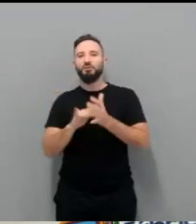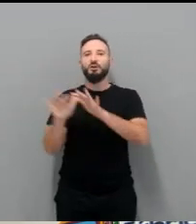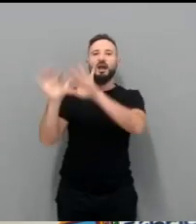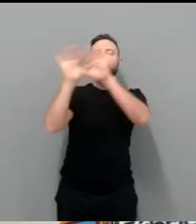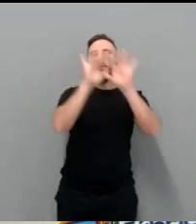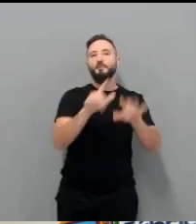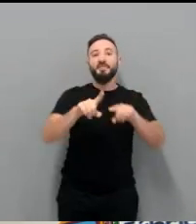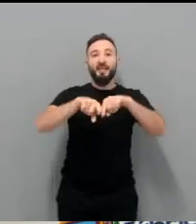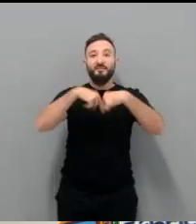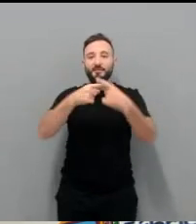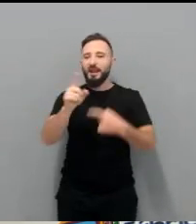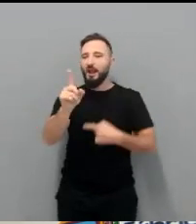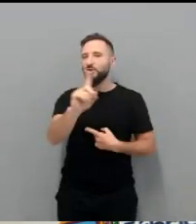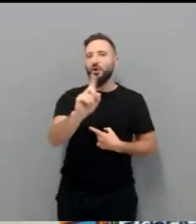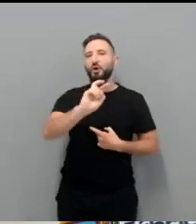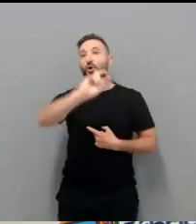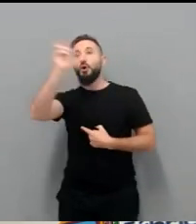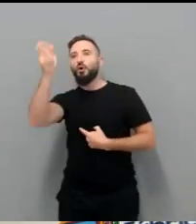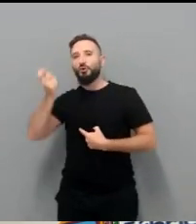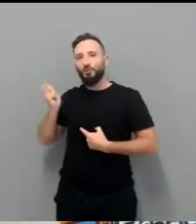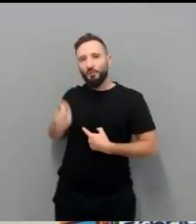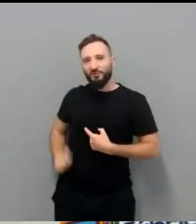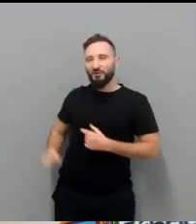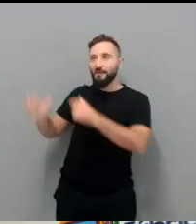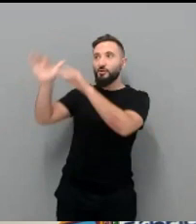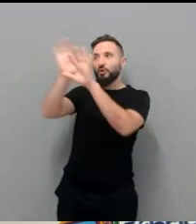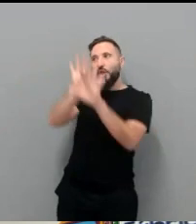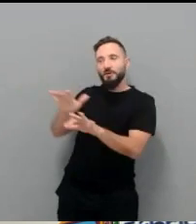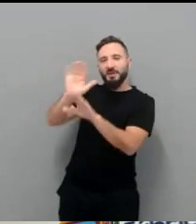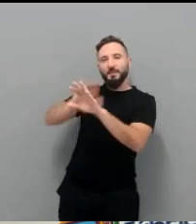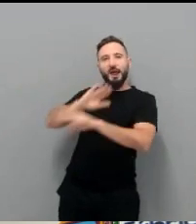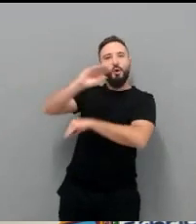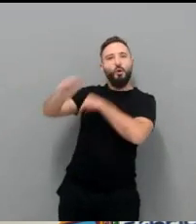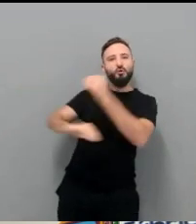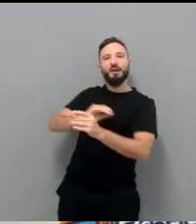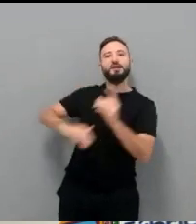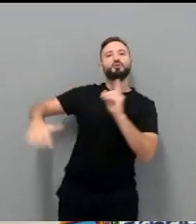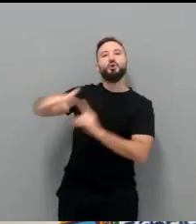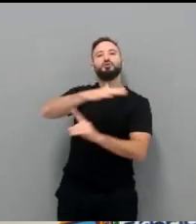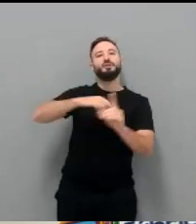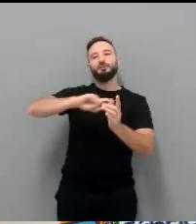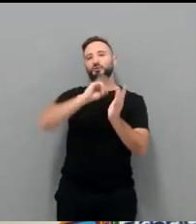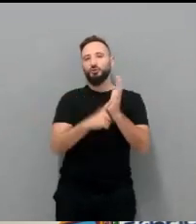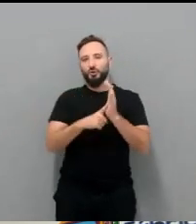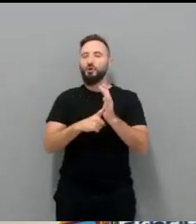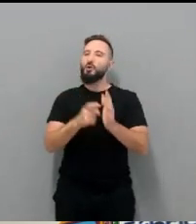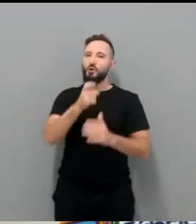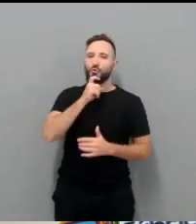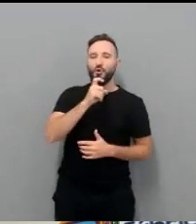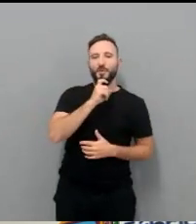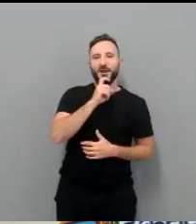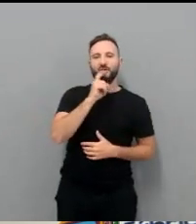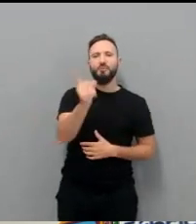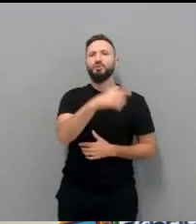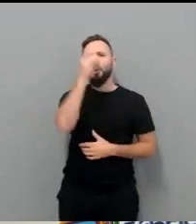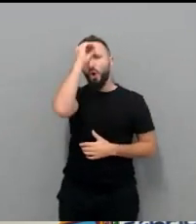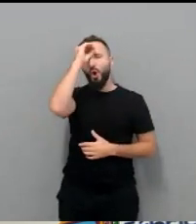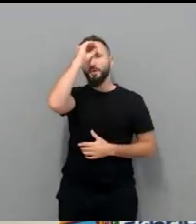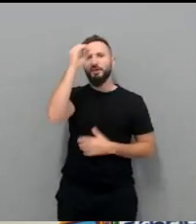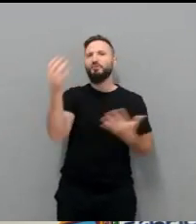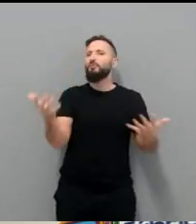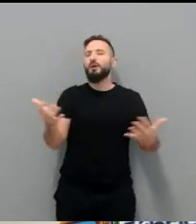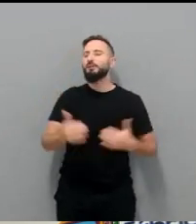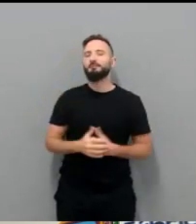las familias, sino a veces a otros profesionales para usarlo en todos los contextos. ¿Qué opináis? ¿Qué os